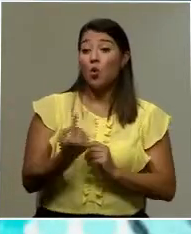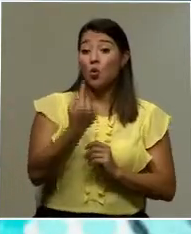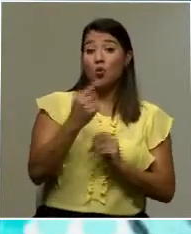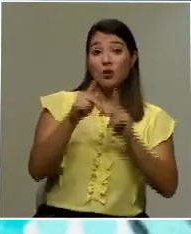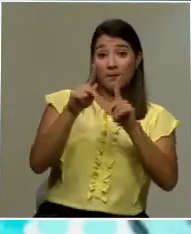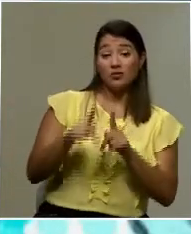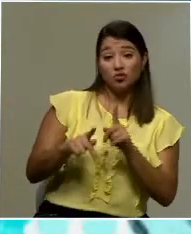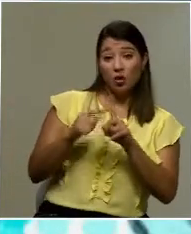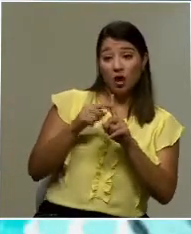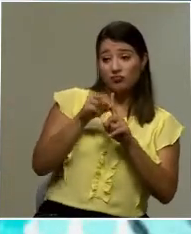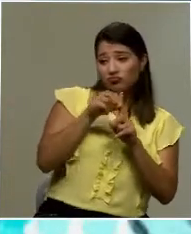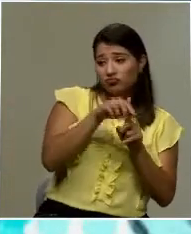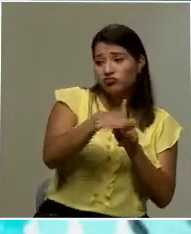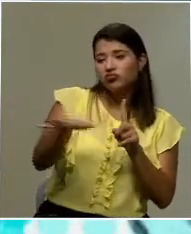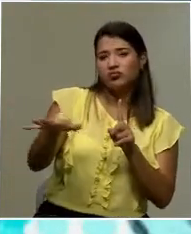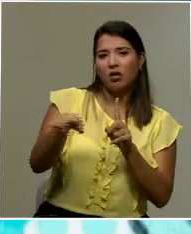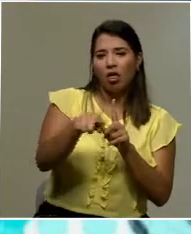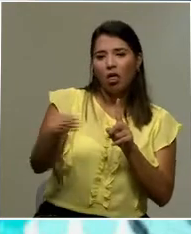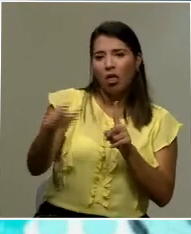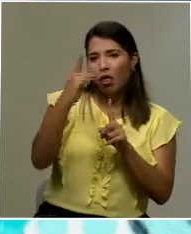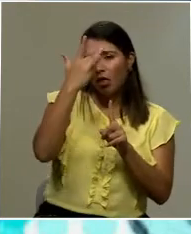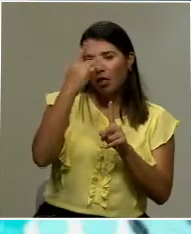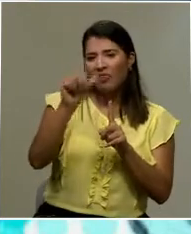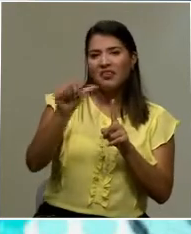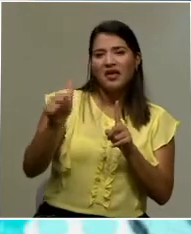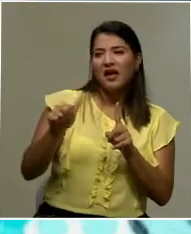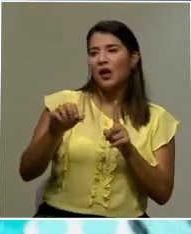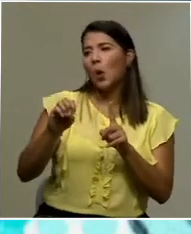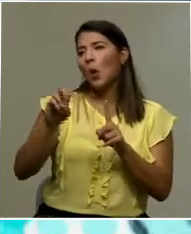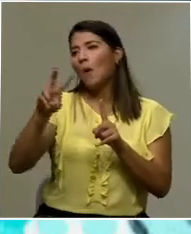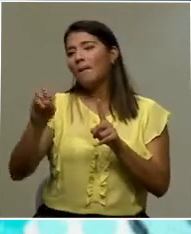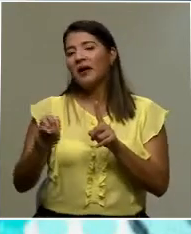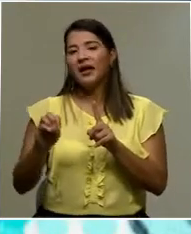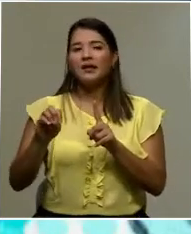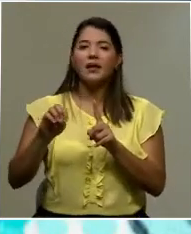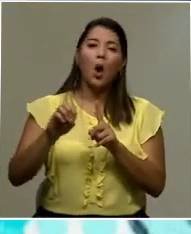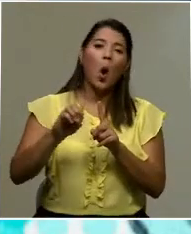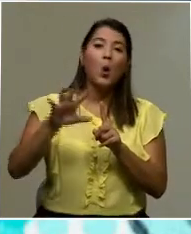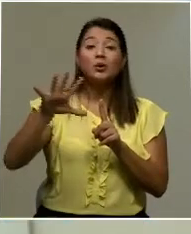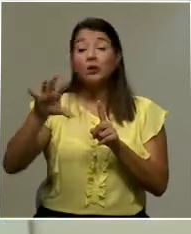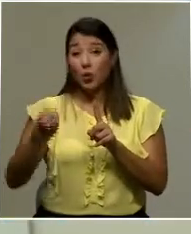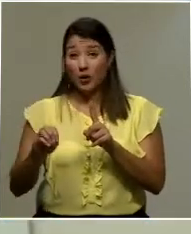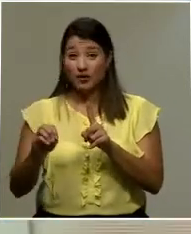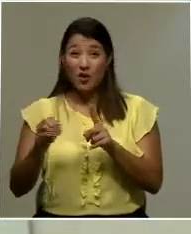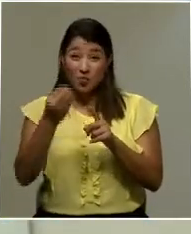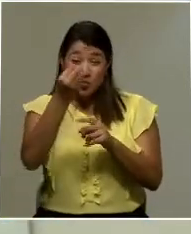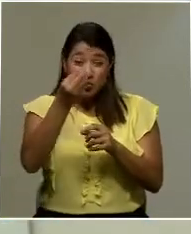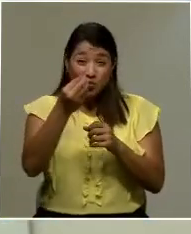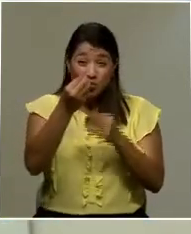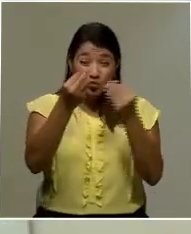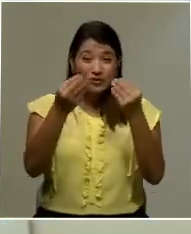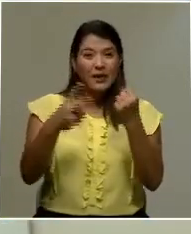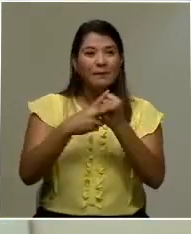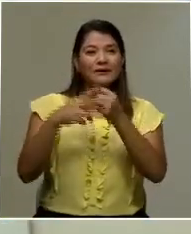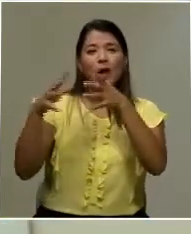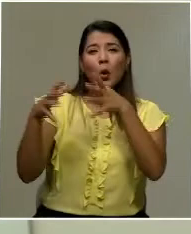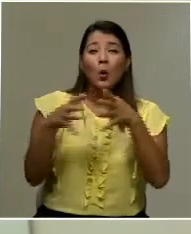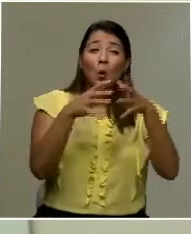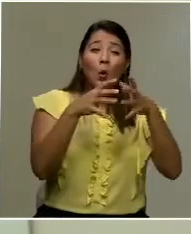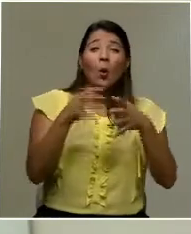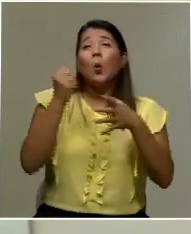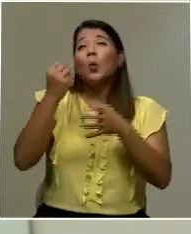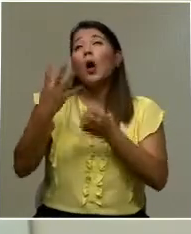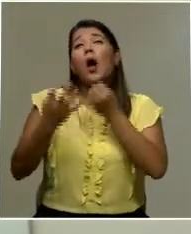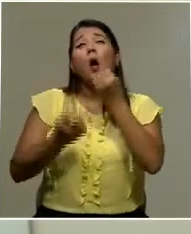contagia 10, 20 o 50, y hay muchísimos en coros. Por ejemplo, el coro de Estados Unidos que estudiamos nosotros, pero hay muchísimos coros. Y hay